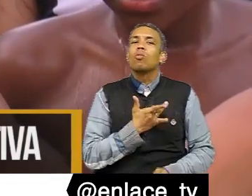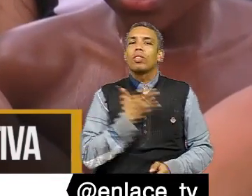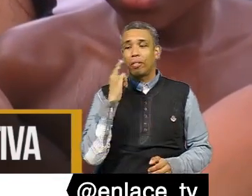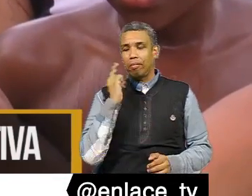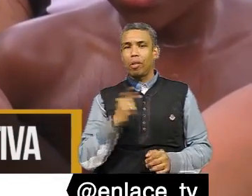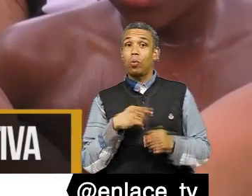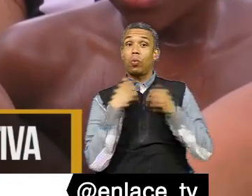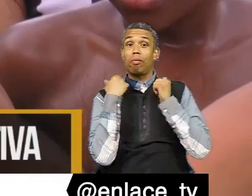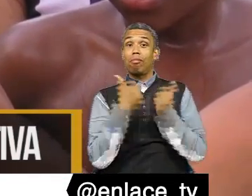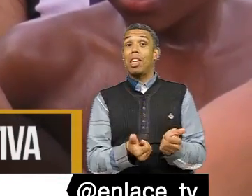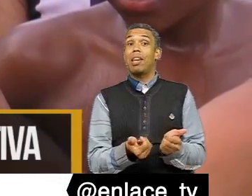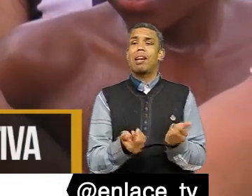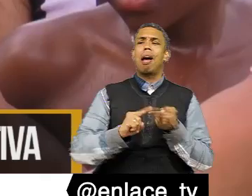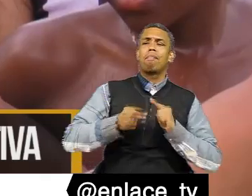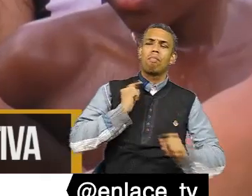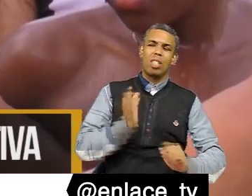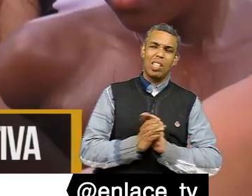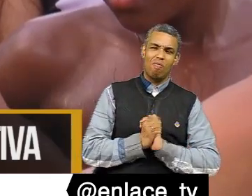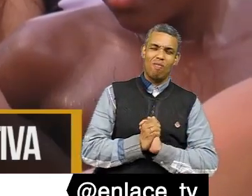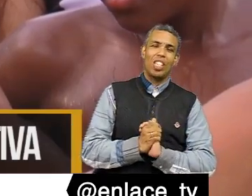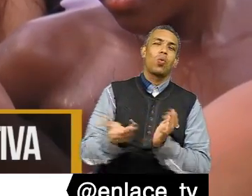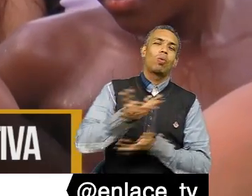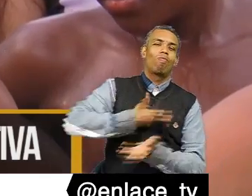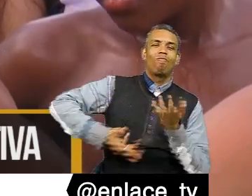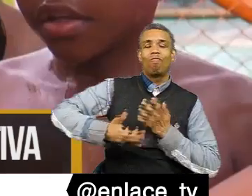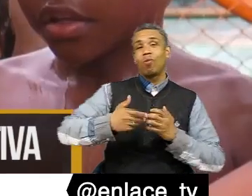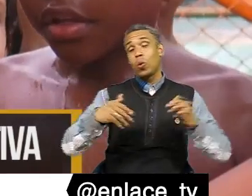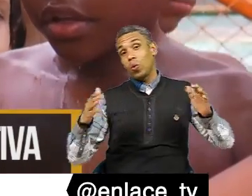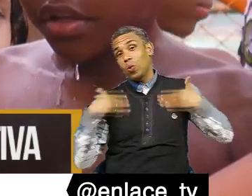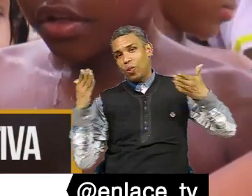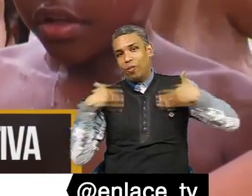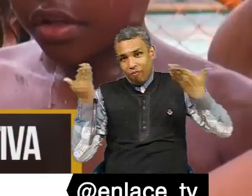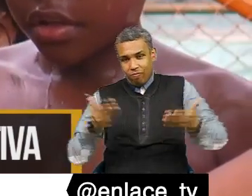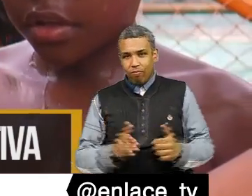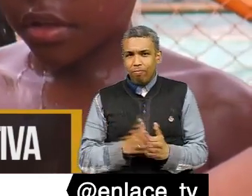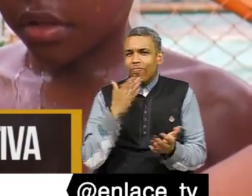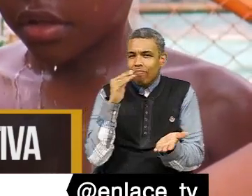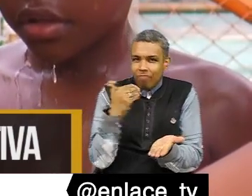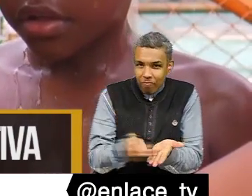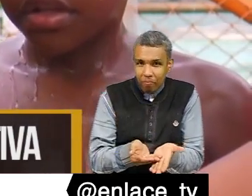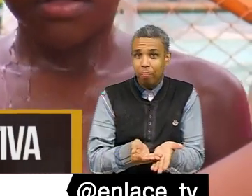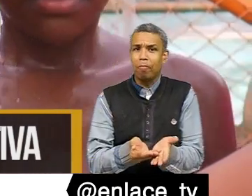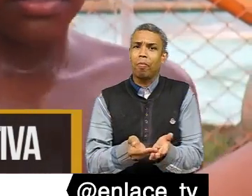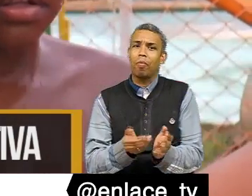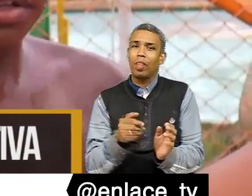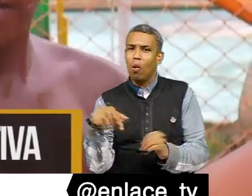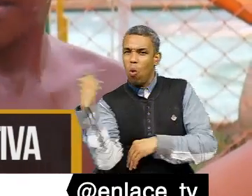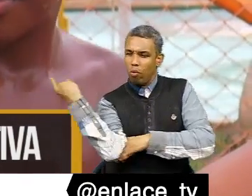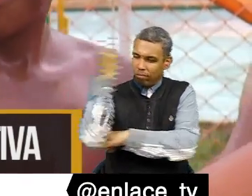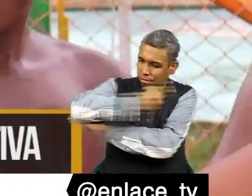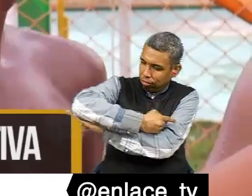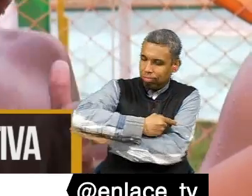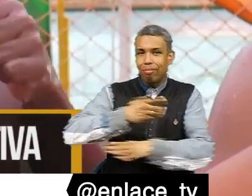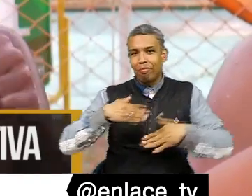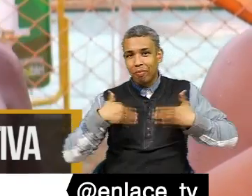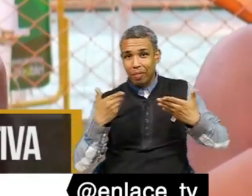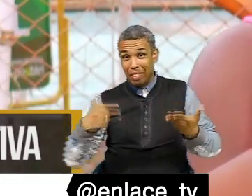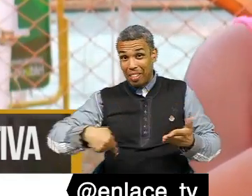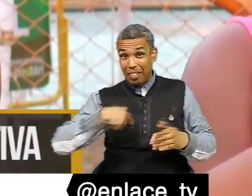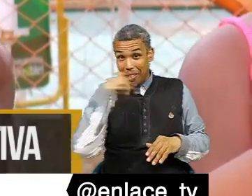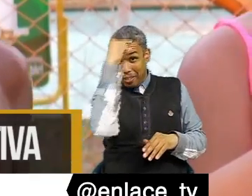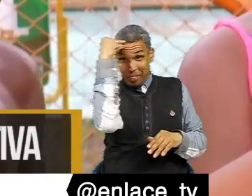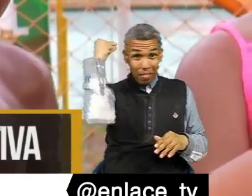y disfrutando con mis amigos. Felices. Pues sí, gracias por esta tarde acá en el parque